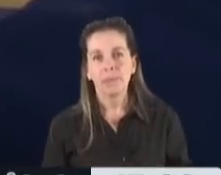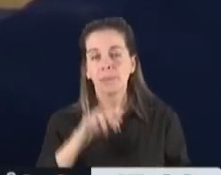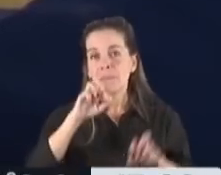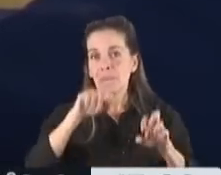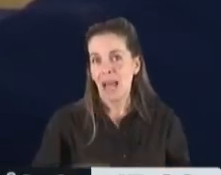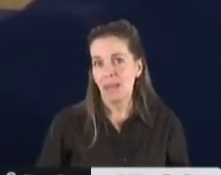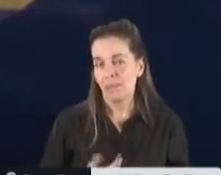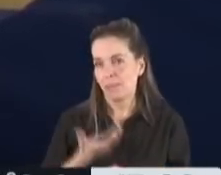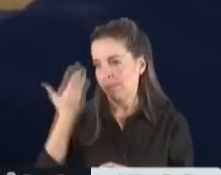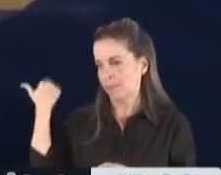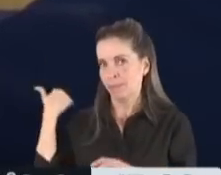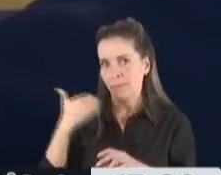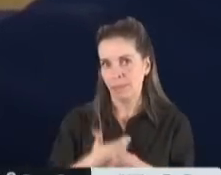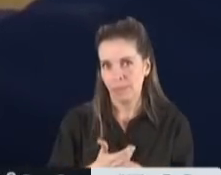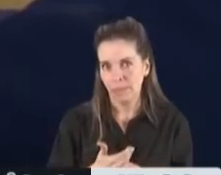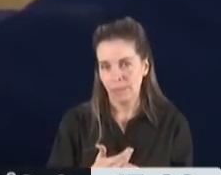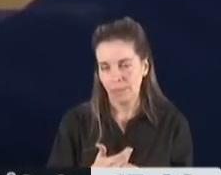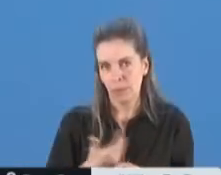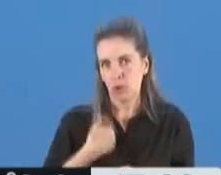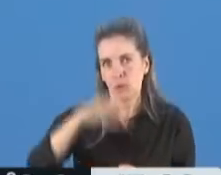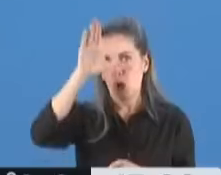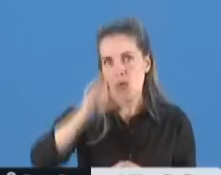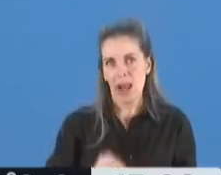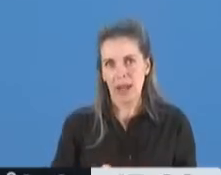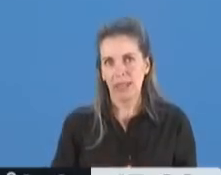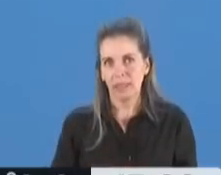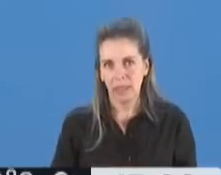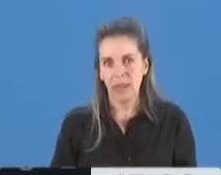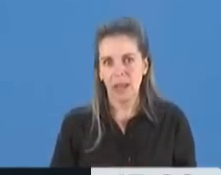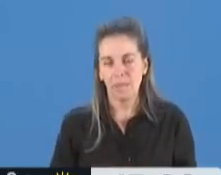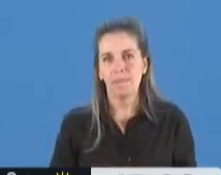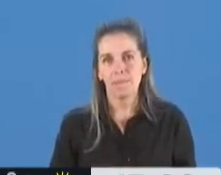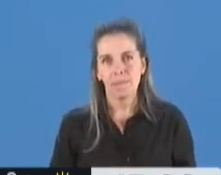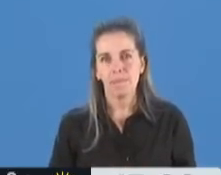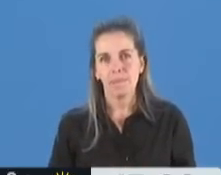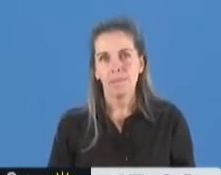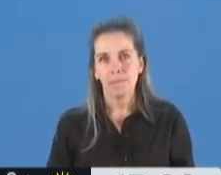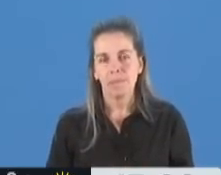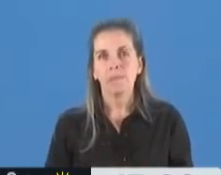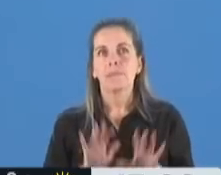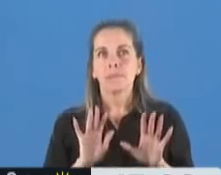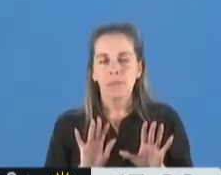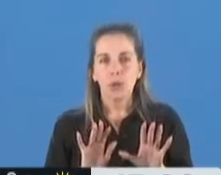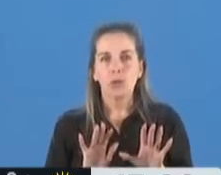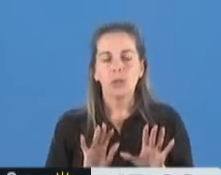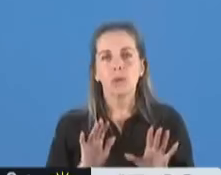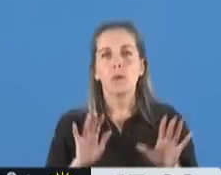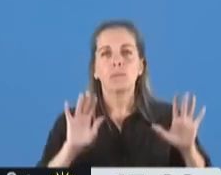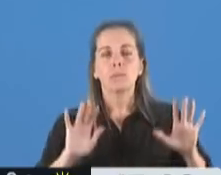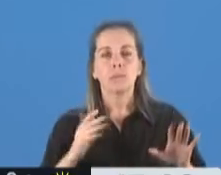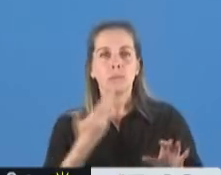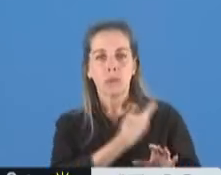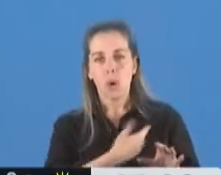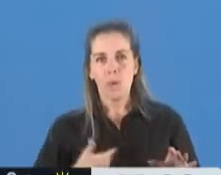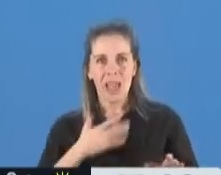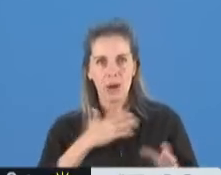a lo largo y a lo ancho de todo el país. Y una alegría me queda es que durante nuestro gobierno no